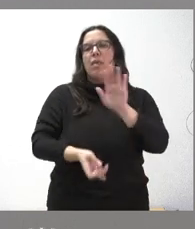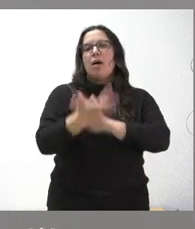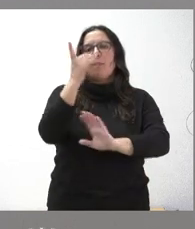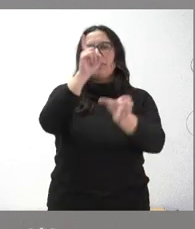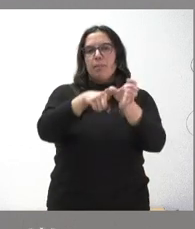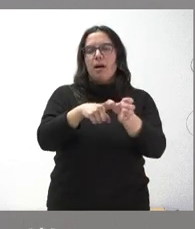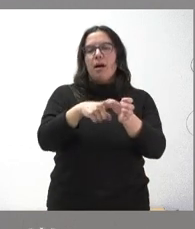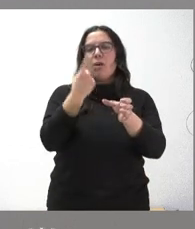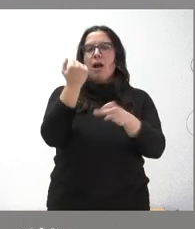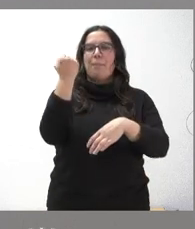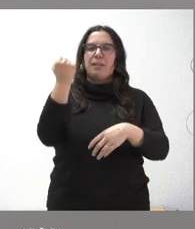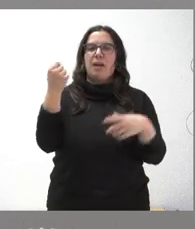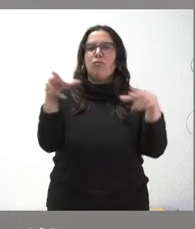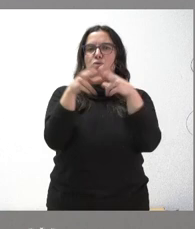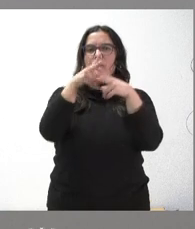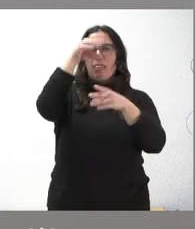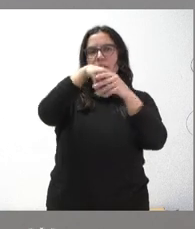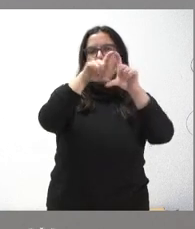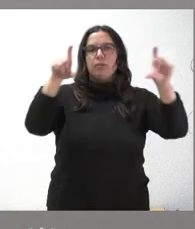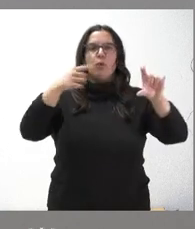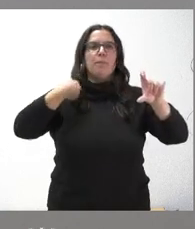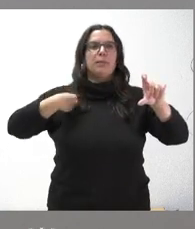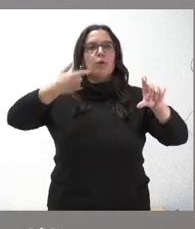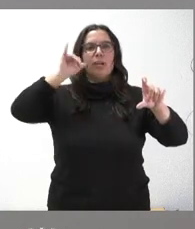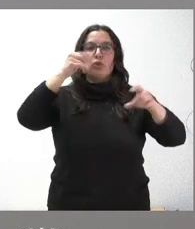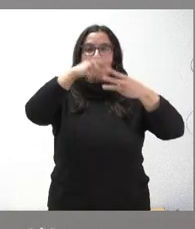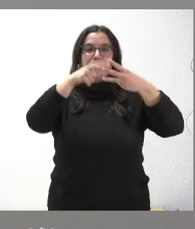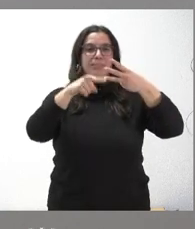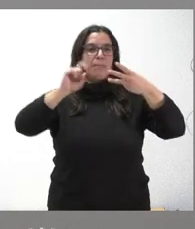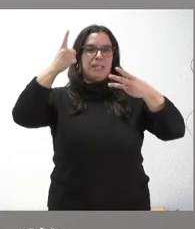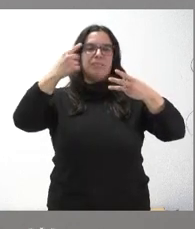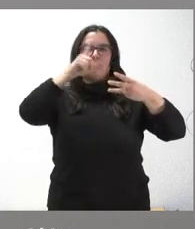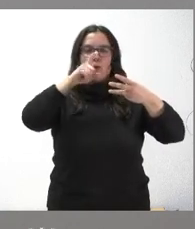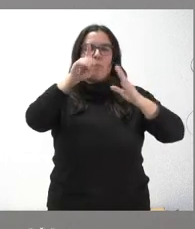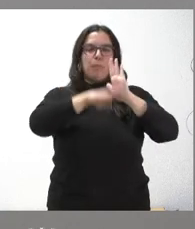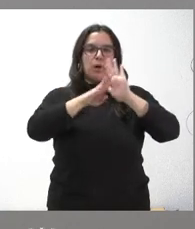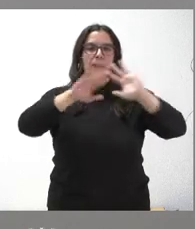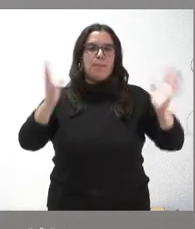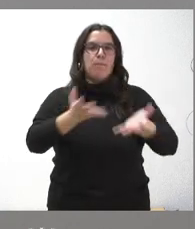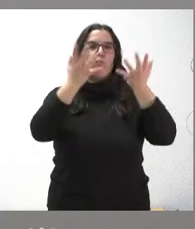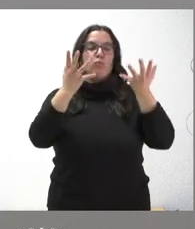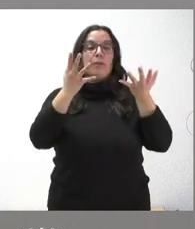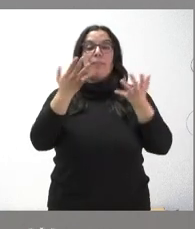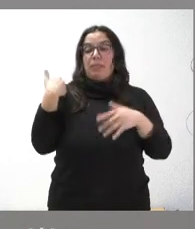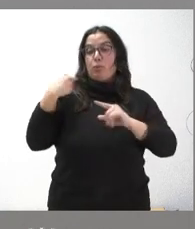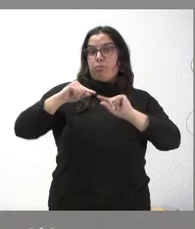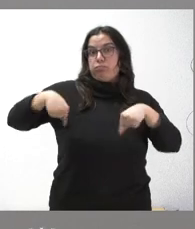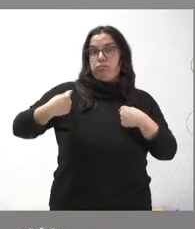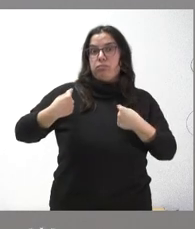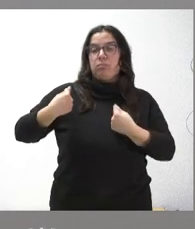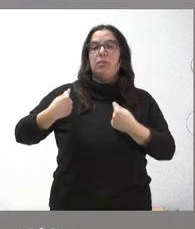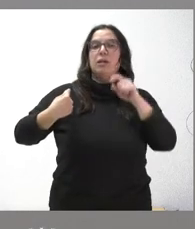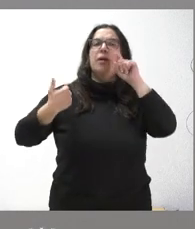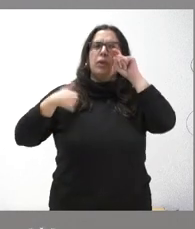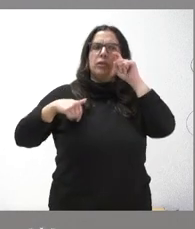capital social como elemento de capital riesgo son los tres ámbitos fundamentales que creo recordar que tenía este plan impulsa que se ha firmado además hace muy poco pero que ya